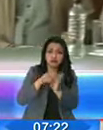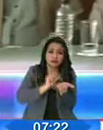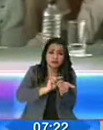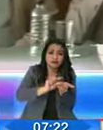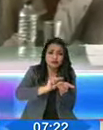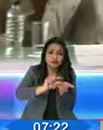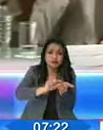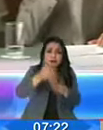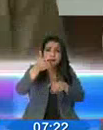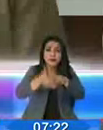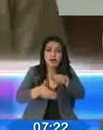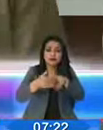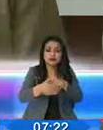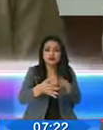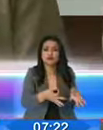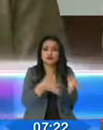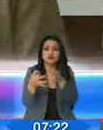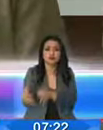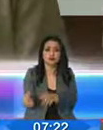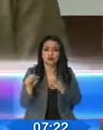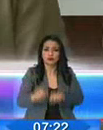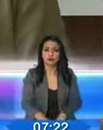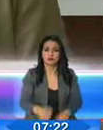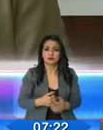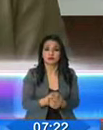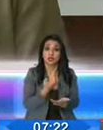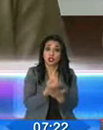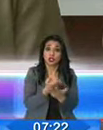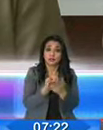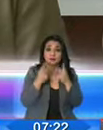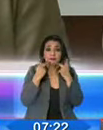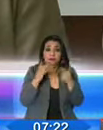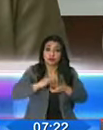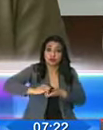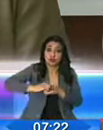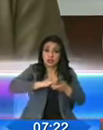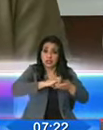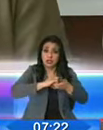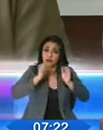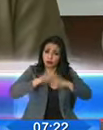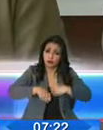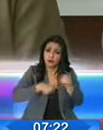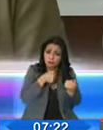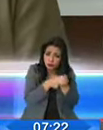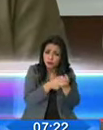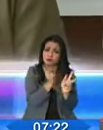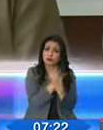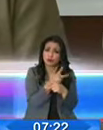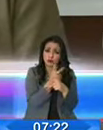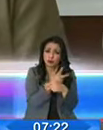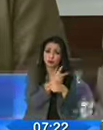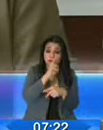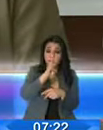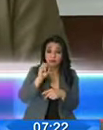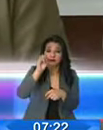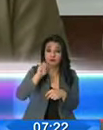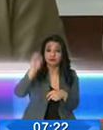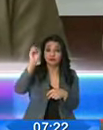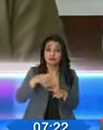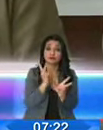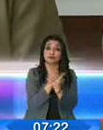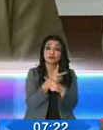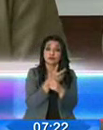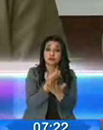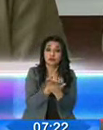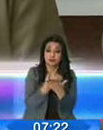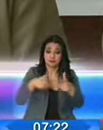se extienda. Para que la economía popular y solidaria pueda aportar a la producción. El 60% de la producción de la economía